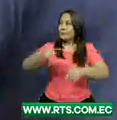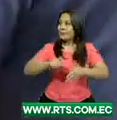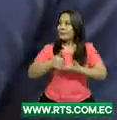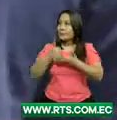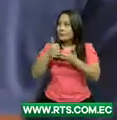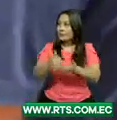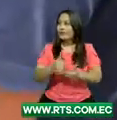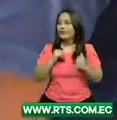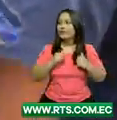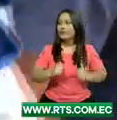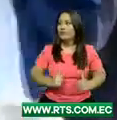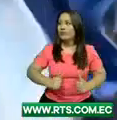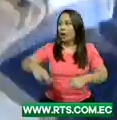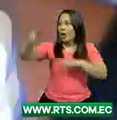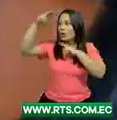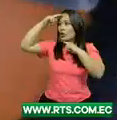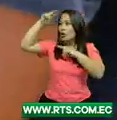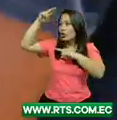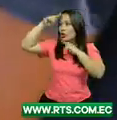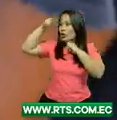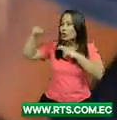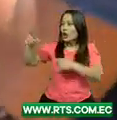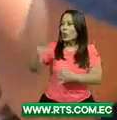recibieron la triste noticia